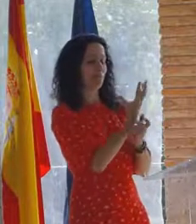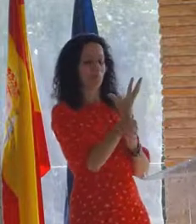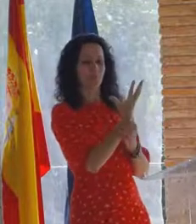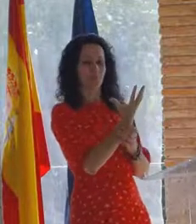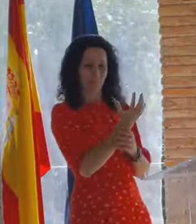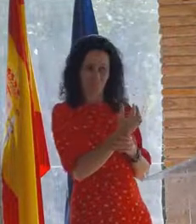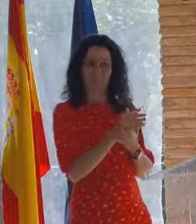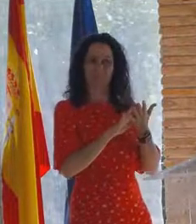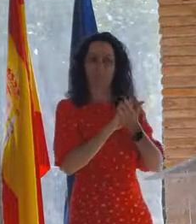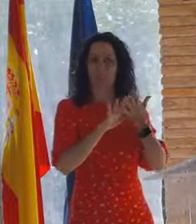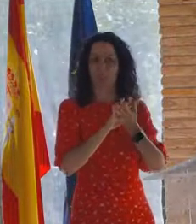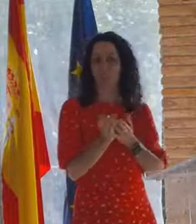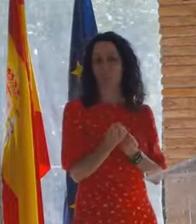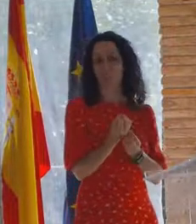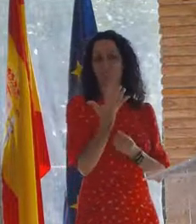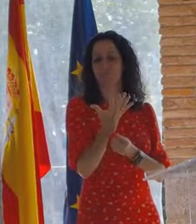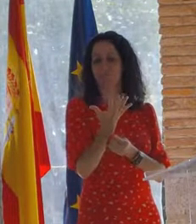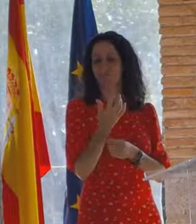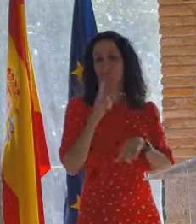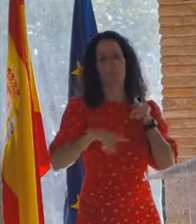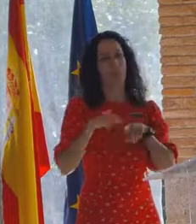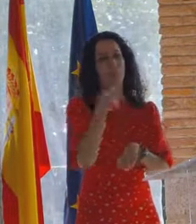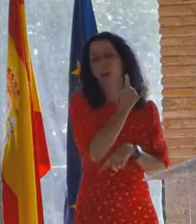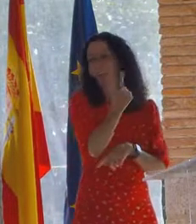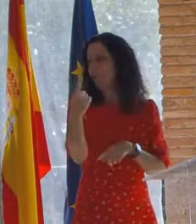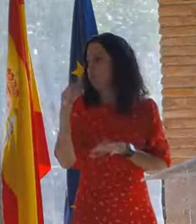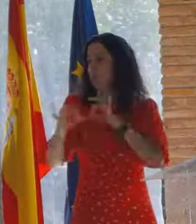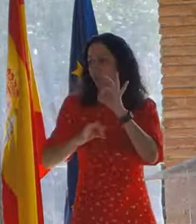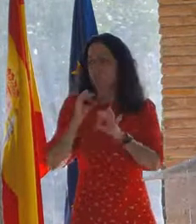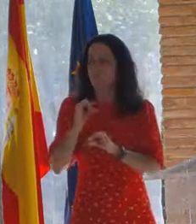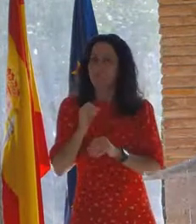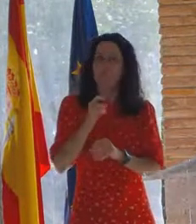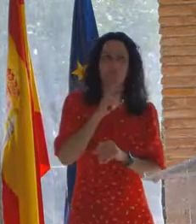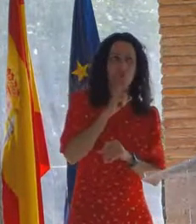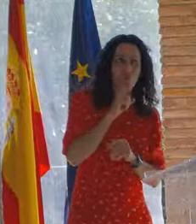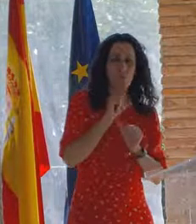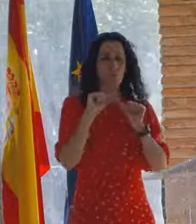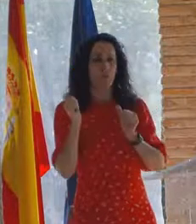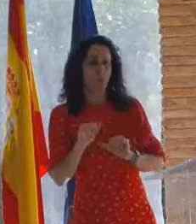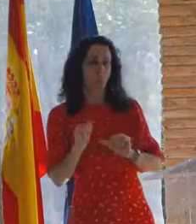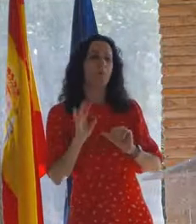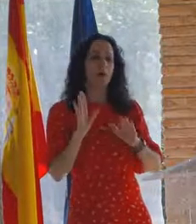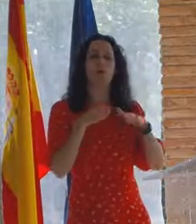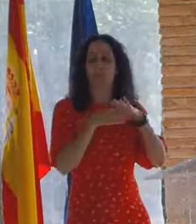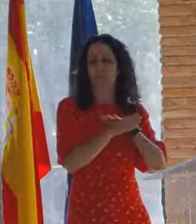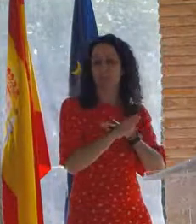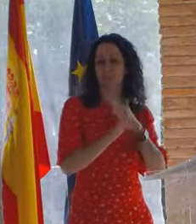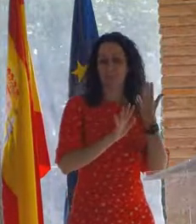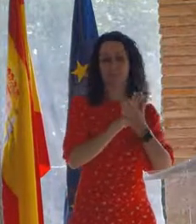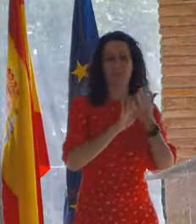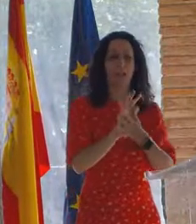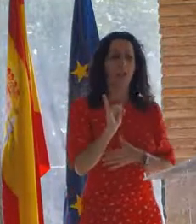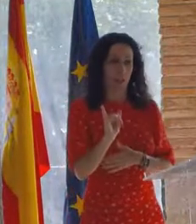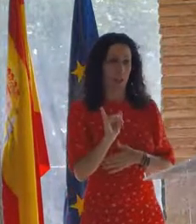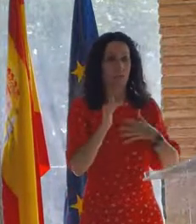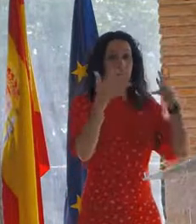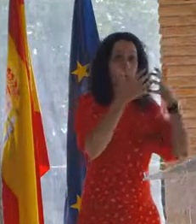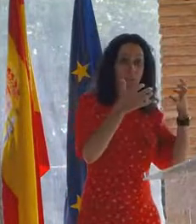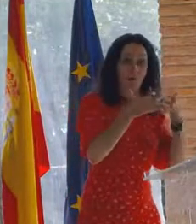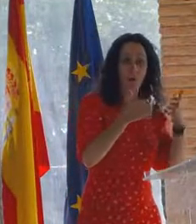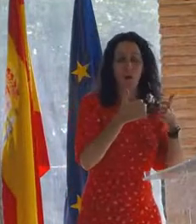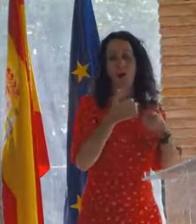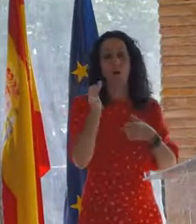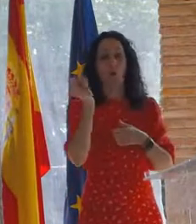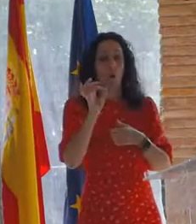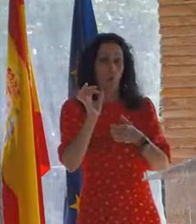QR tienes el el QR que que si le activas pues te sale te sale la información en cada uno tiene su forma